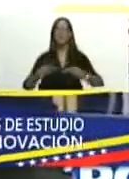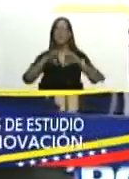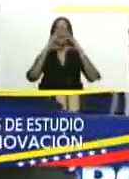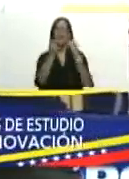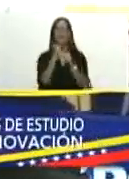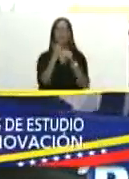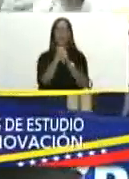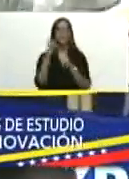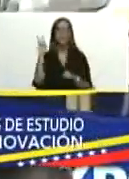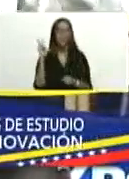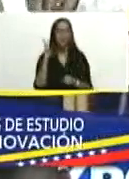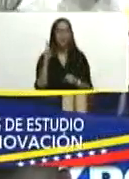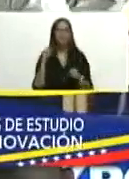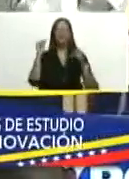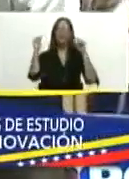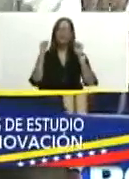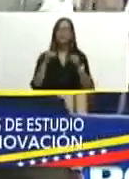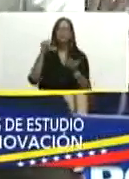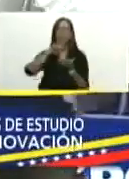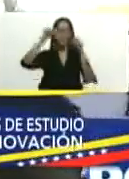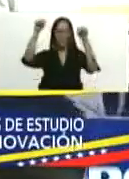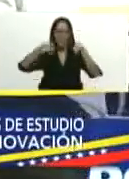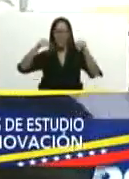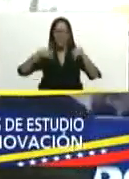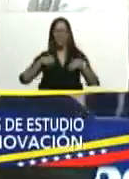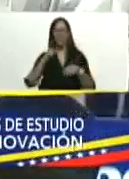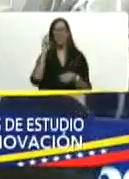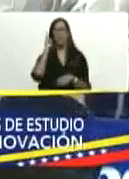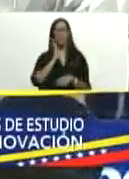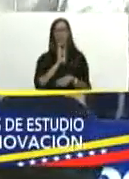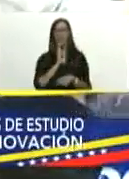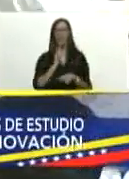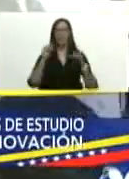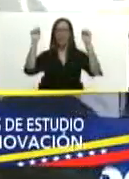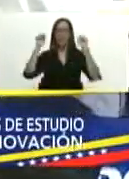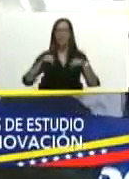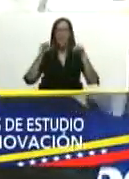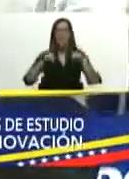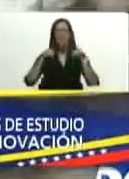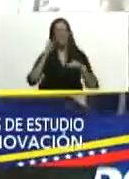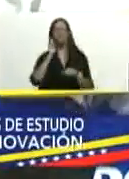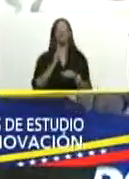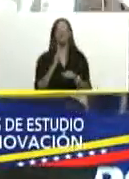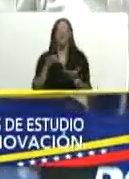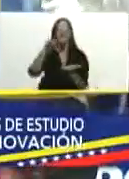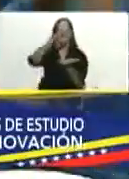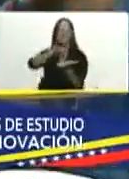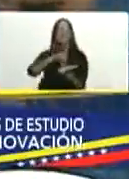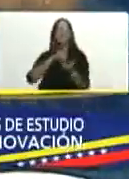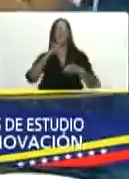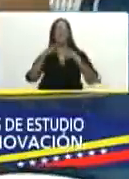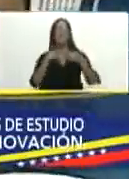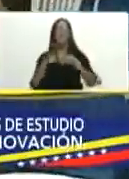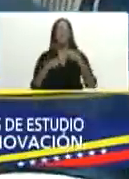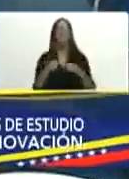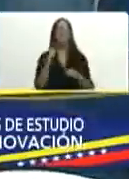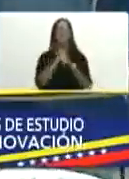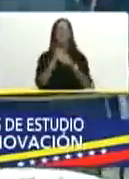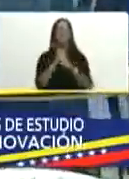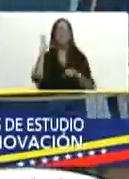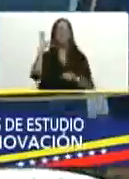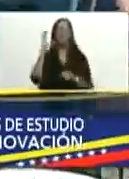clase Obrera venezolana y sucede va a estar aquí en Puerto Ordaz que sucede esté aquí en guayana en el epicentro de la Revolución Obrera del